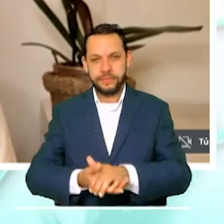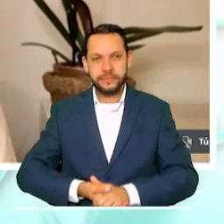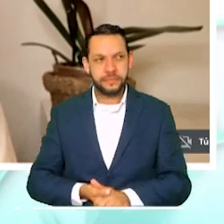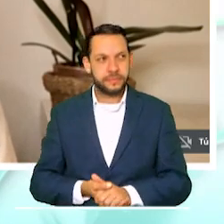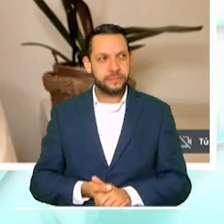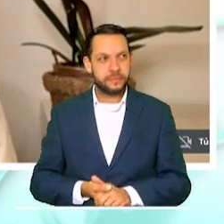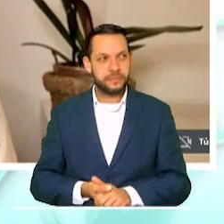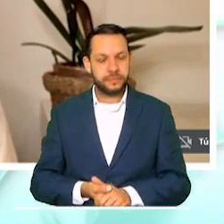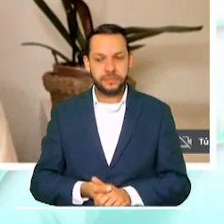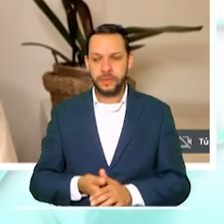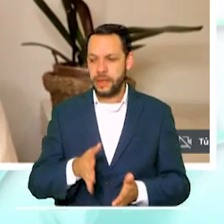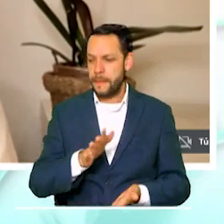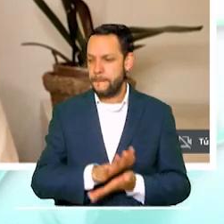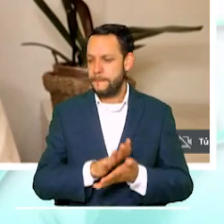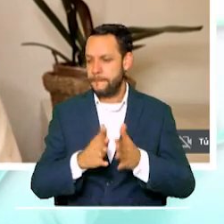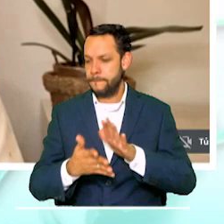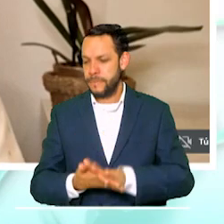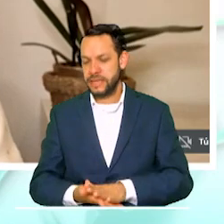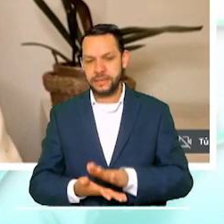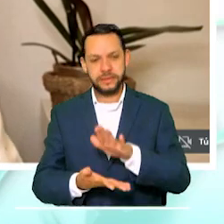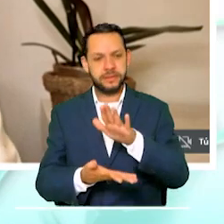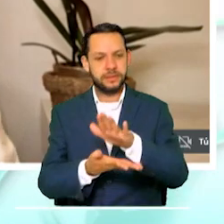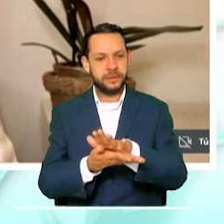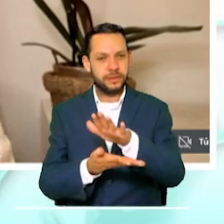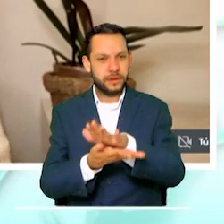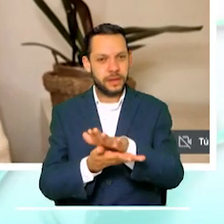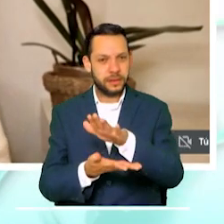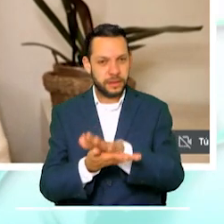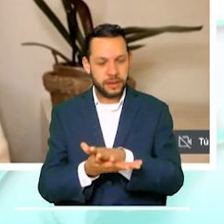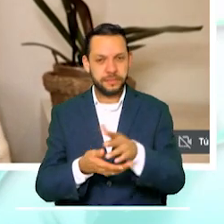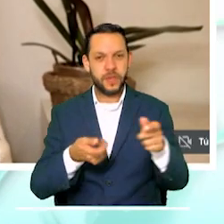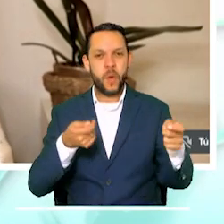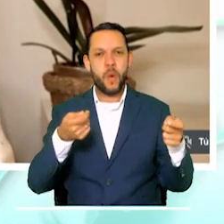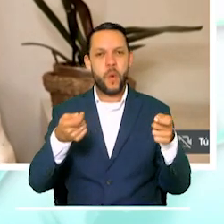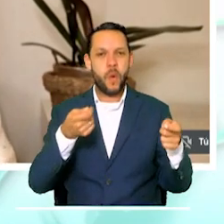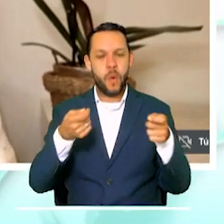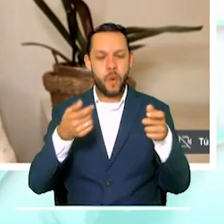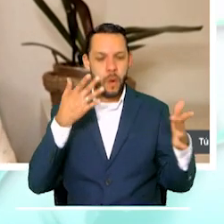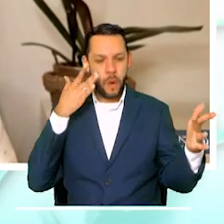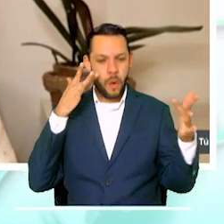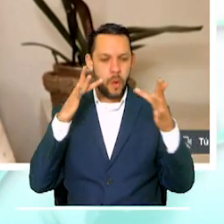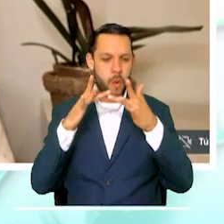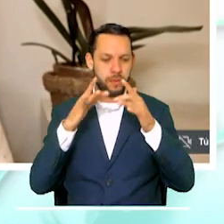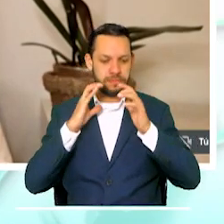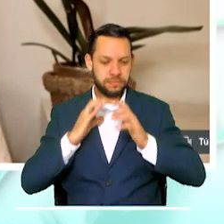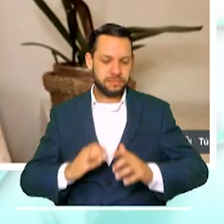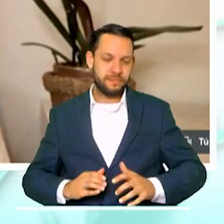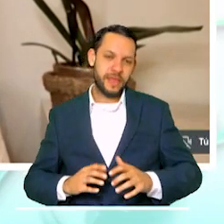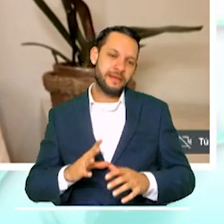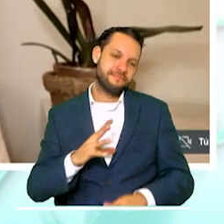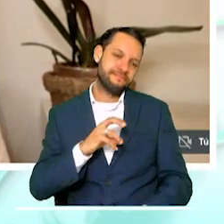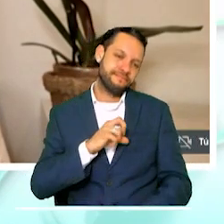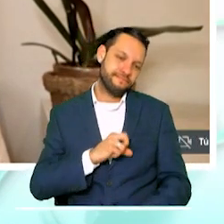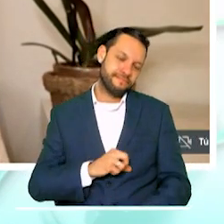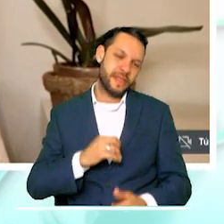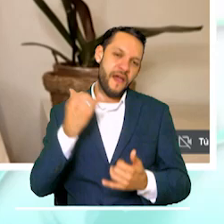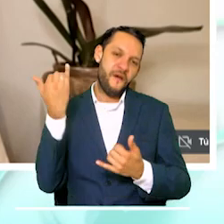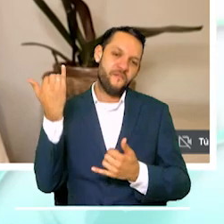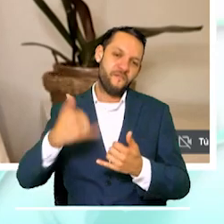esta paz, con esta tranquilidad, nuestra conexión vital, lamentablemente, ya Roberto se